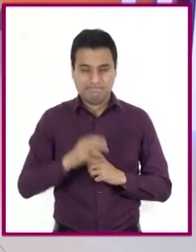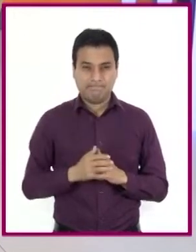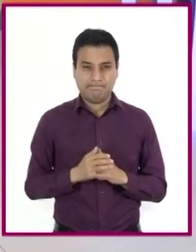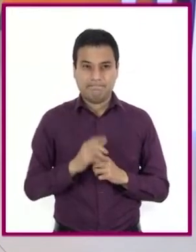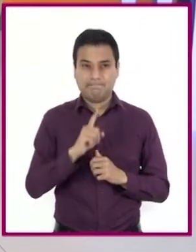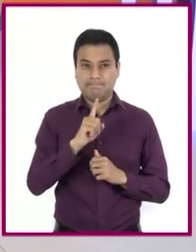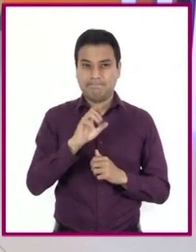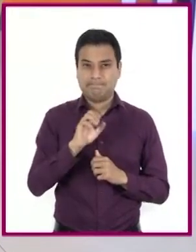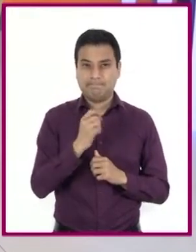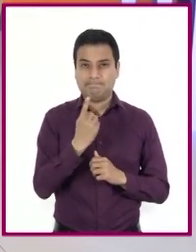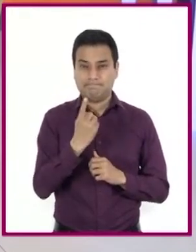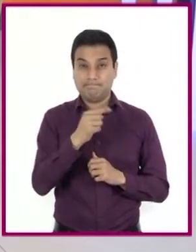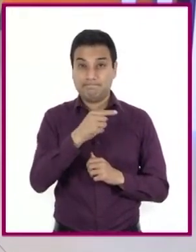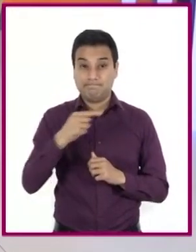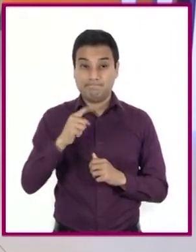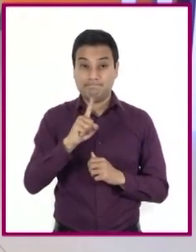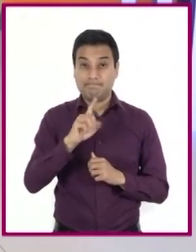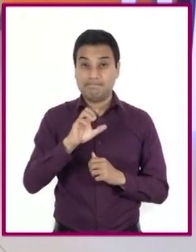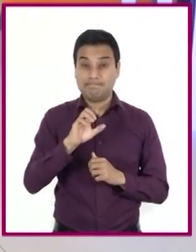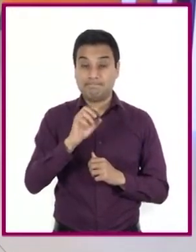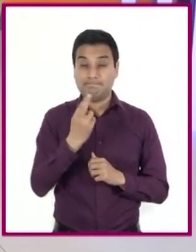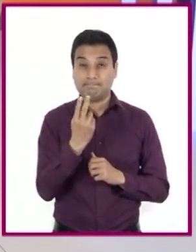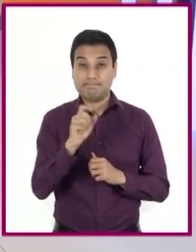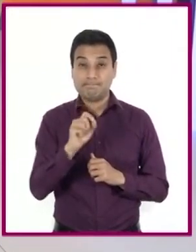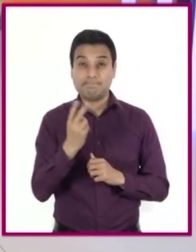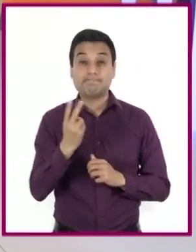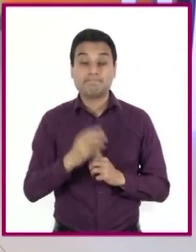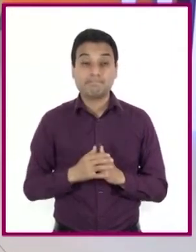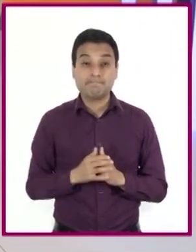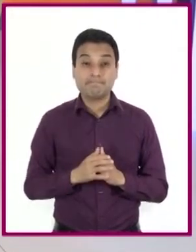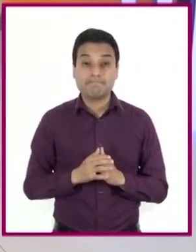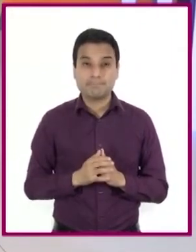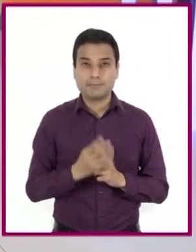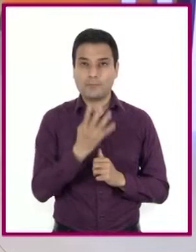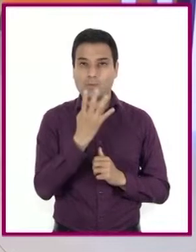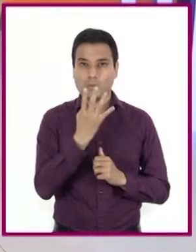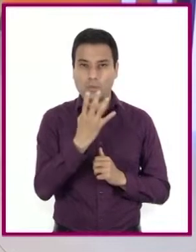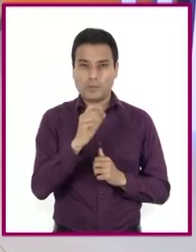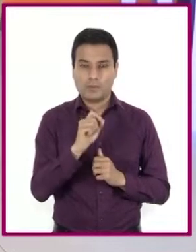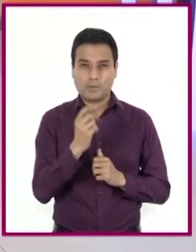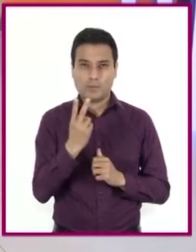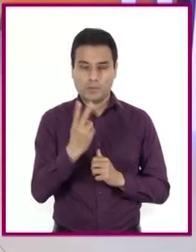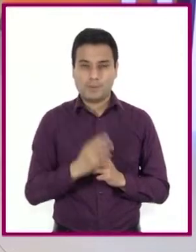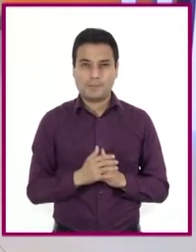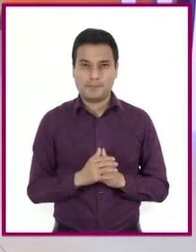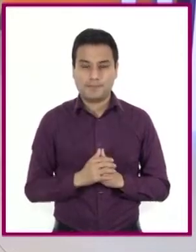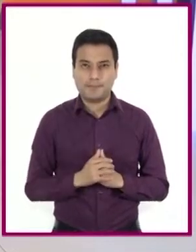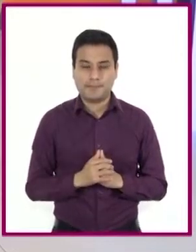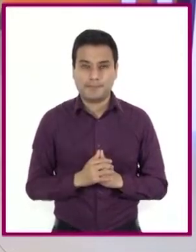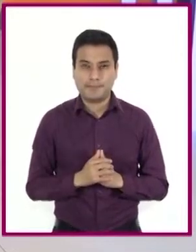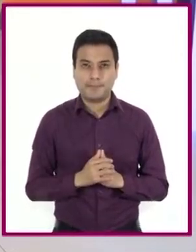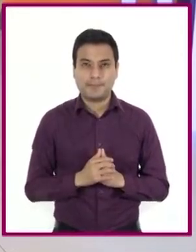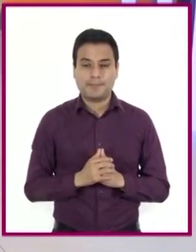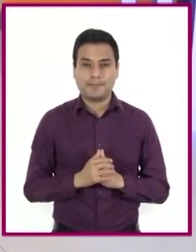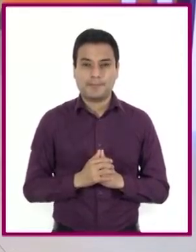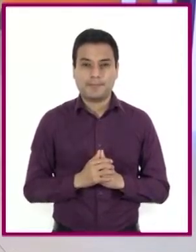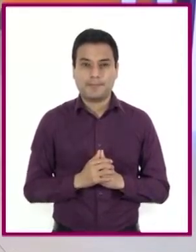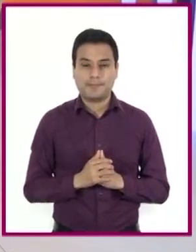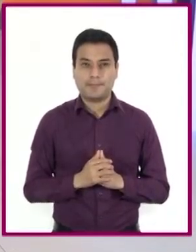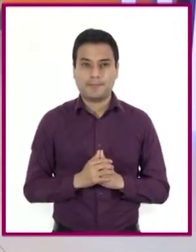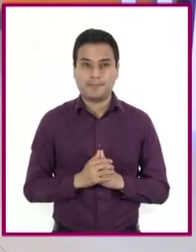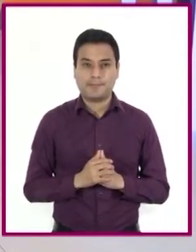121 menos 125.2 es igual a 4.2 negativo. Dos datos